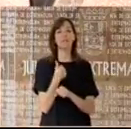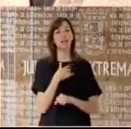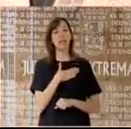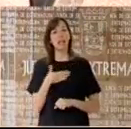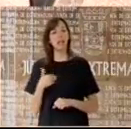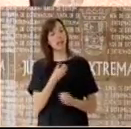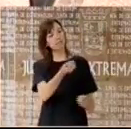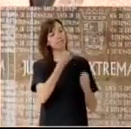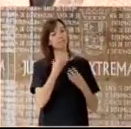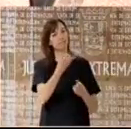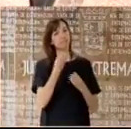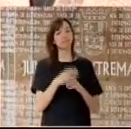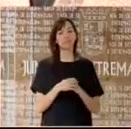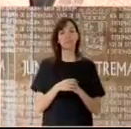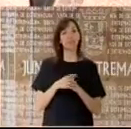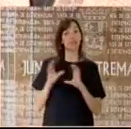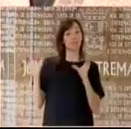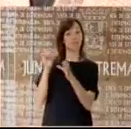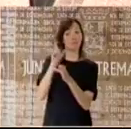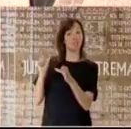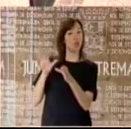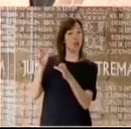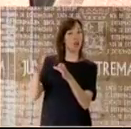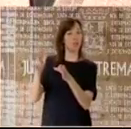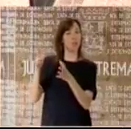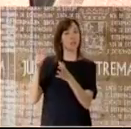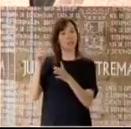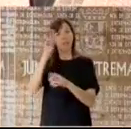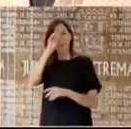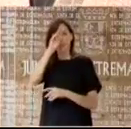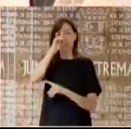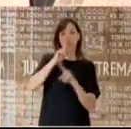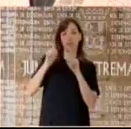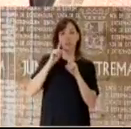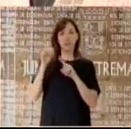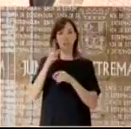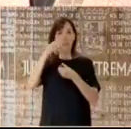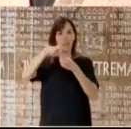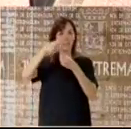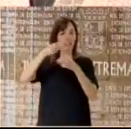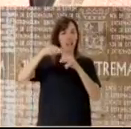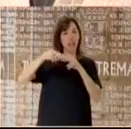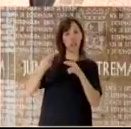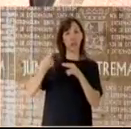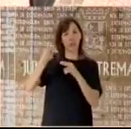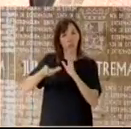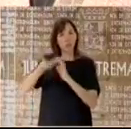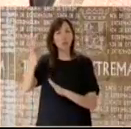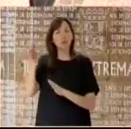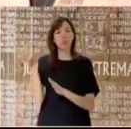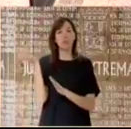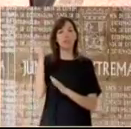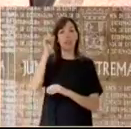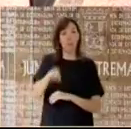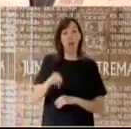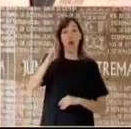comentara, bueno, ellos están preocupados ahora sobre todo por el tema de la subida del petróleo y luego también por el tema de la PAC.